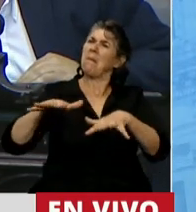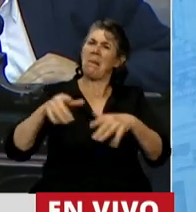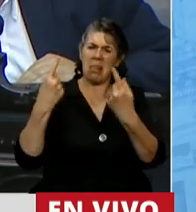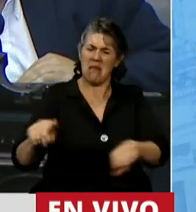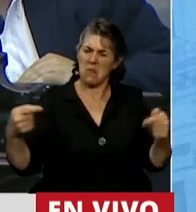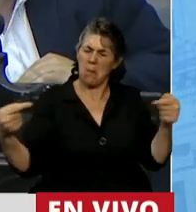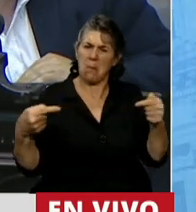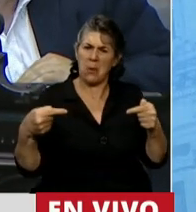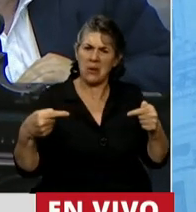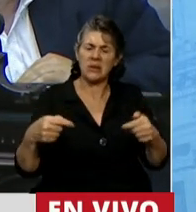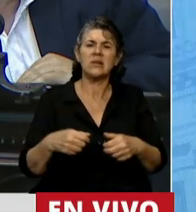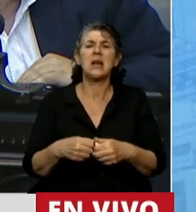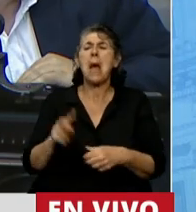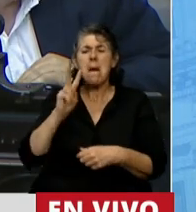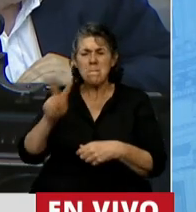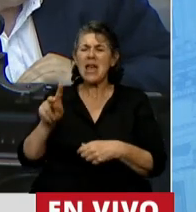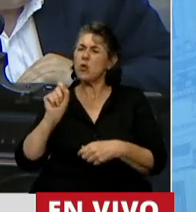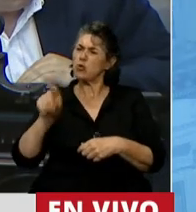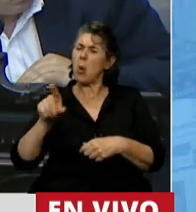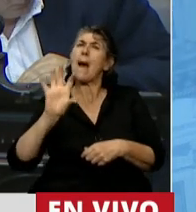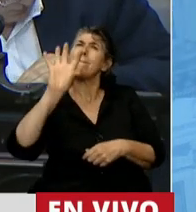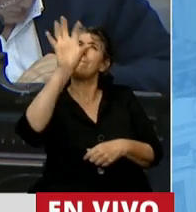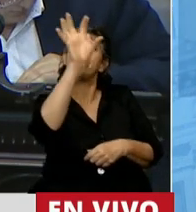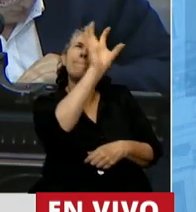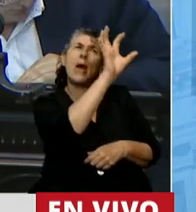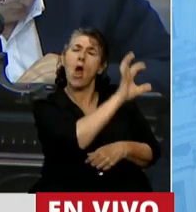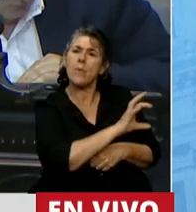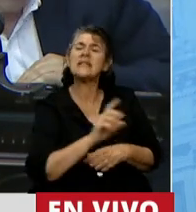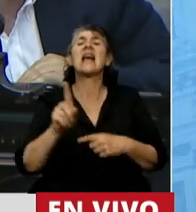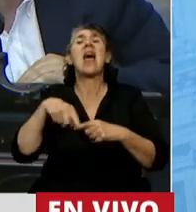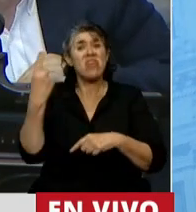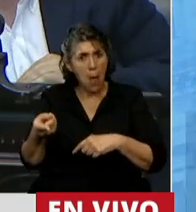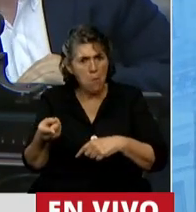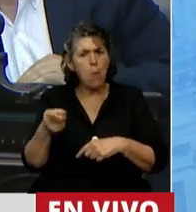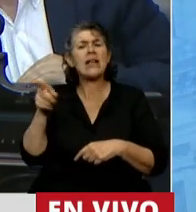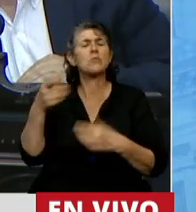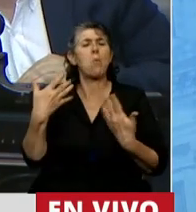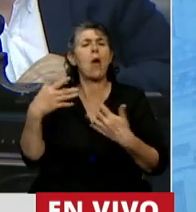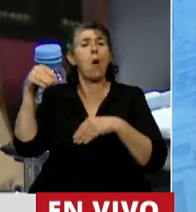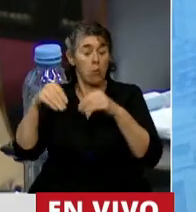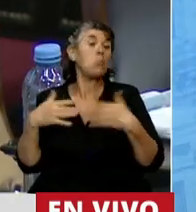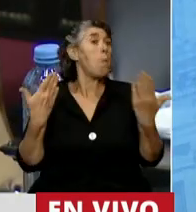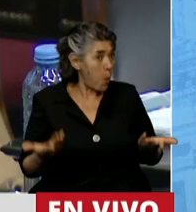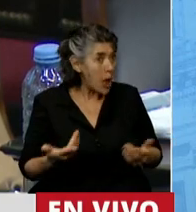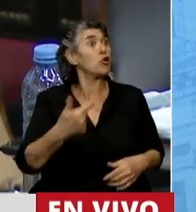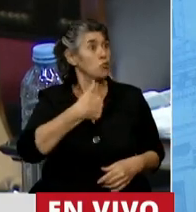legisladores dijo, miren a sus provincias para luego votar. Y yo estoy votando justamente mirando a mi